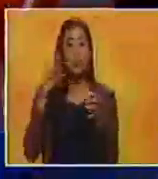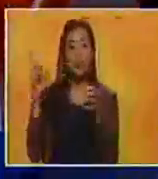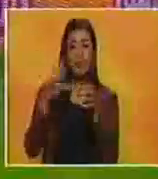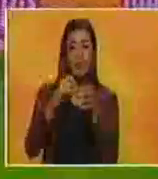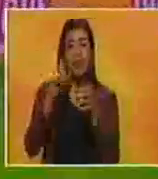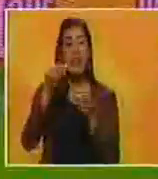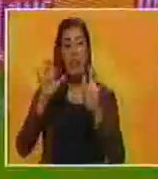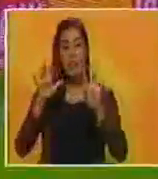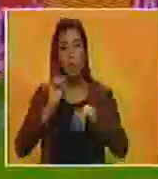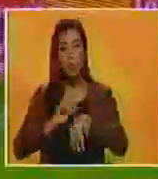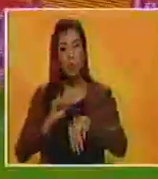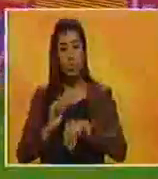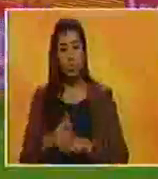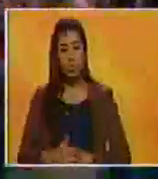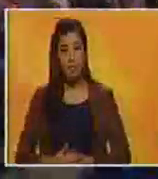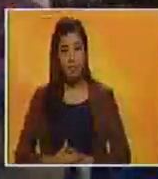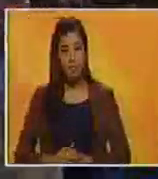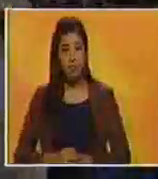9 unidades.